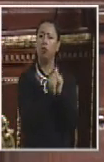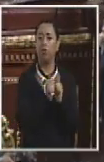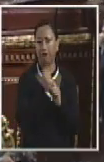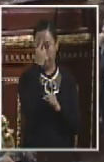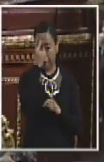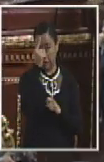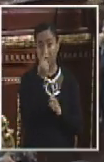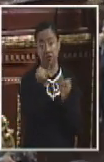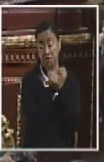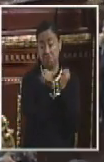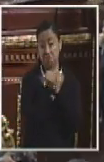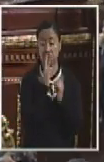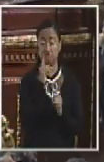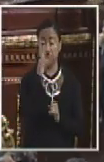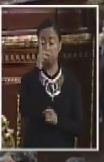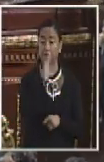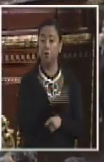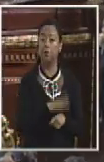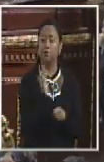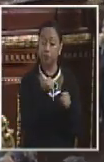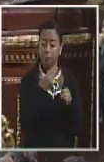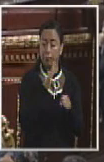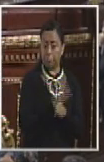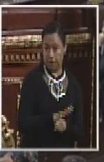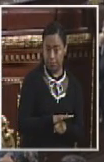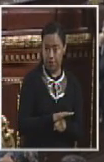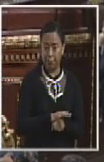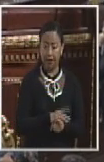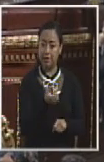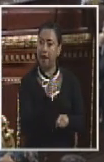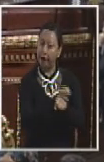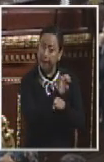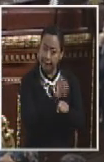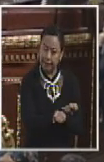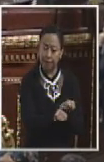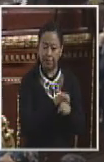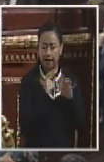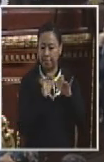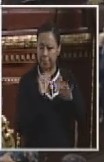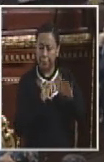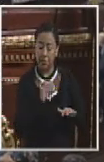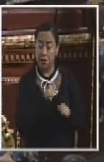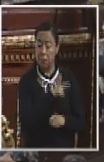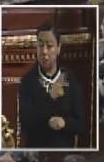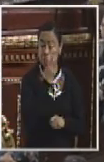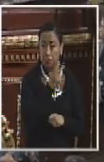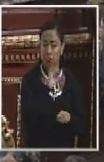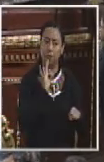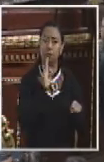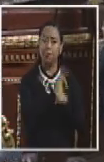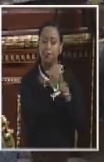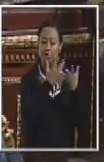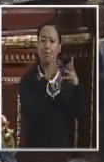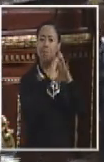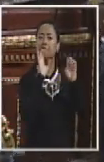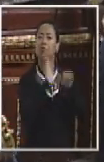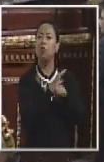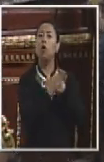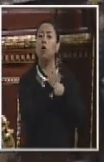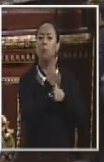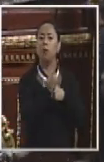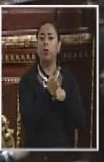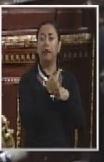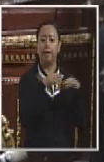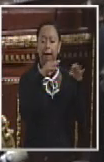eficiencia. También, la administración electrónica conlleva una ventaja ambiental en lo que se supone la reducción del uso